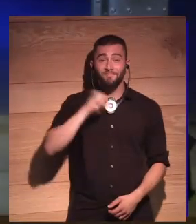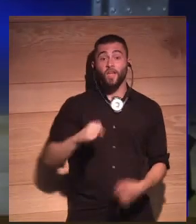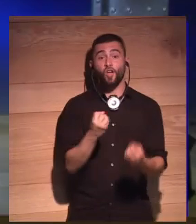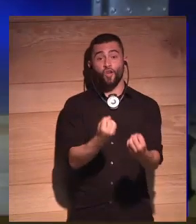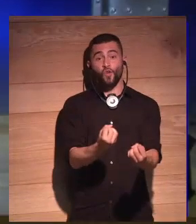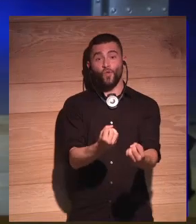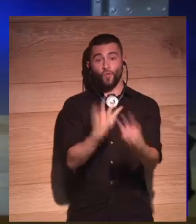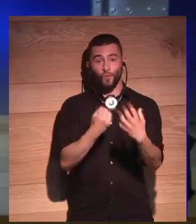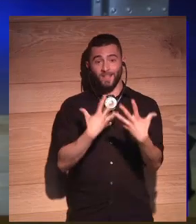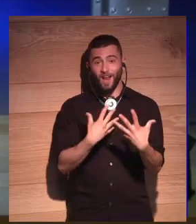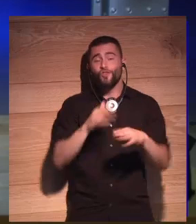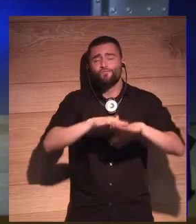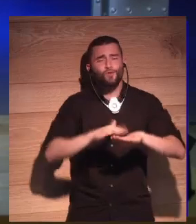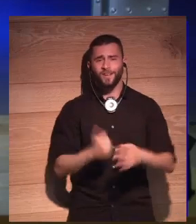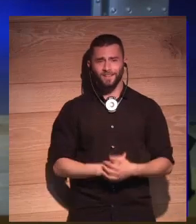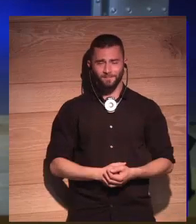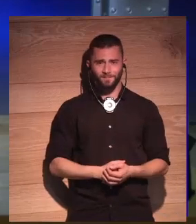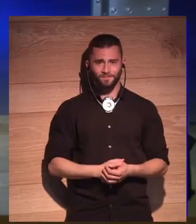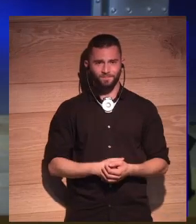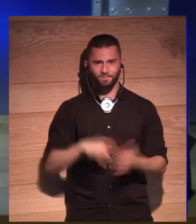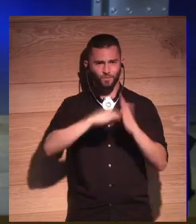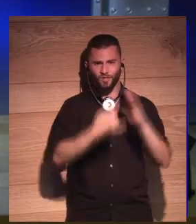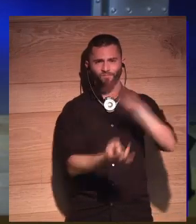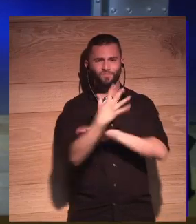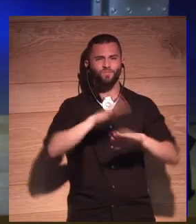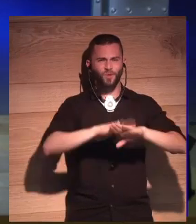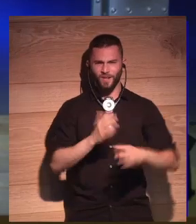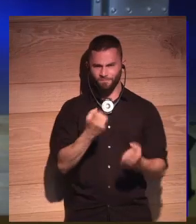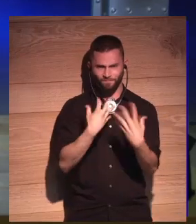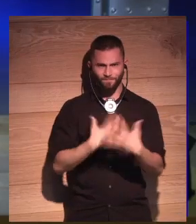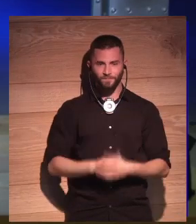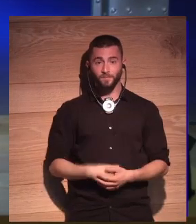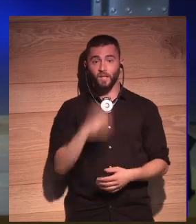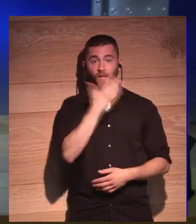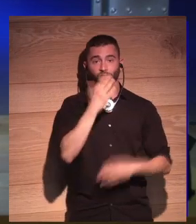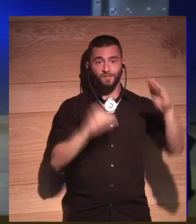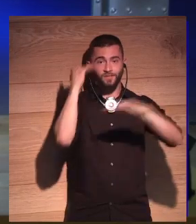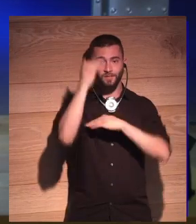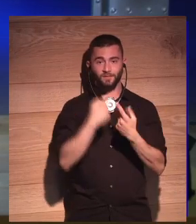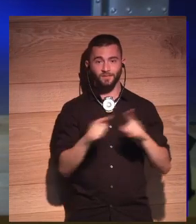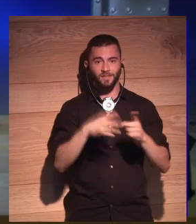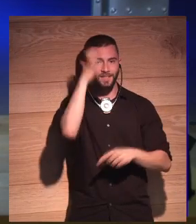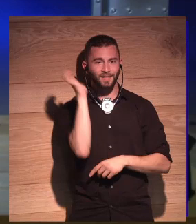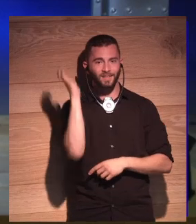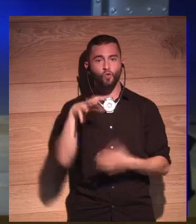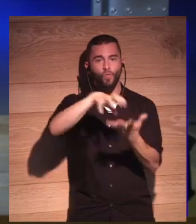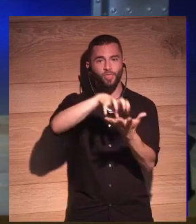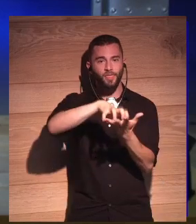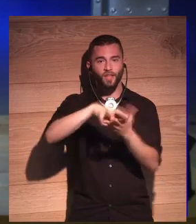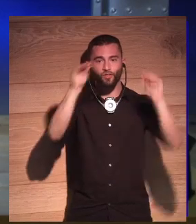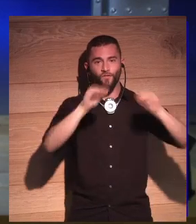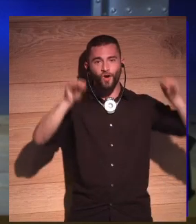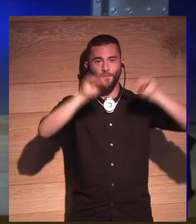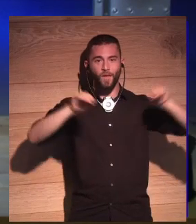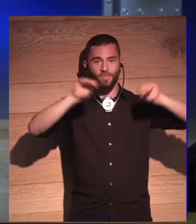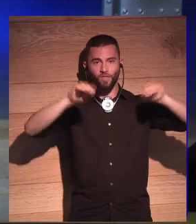Cuéntanos, ¿por qué? Sí. ¿Por qué surge este proyecto? Sí, pues la Escuela Superior de Música Reina Sofía somos un centro de